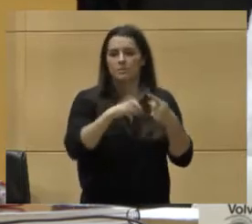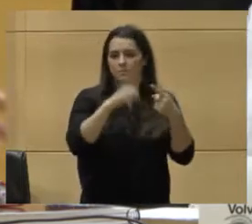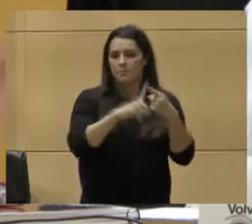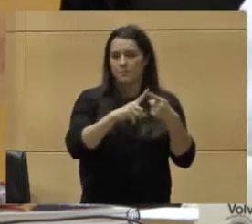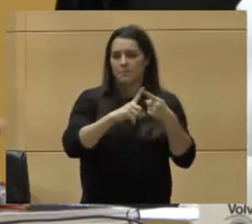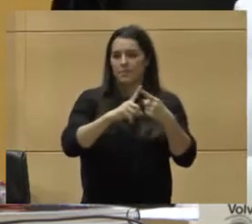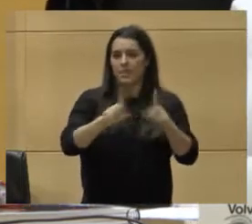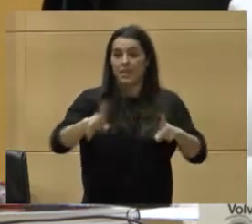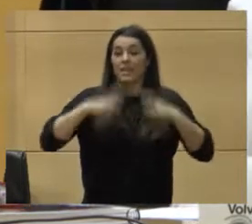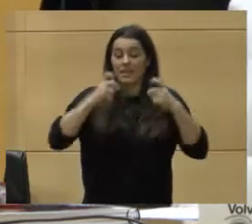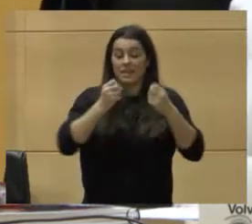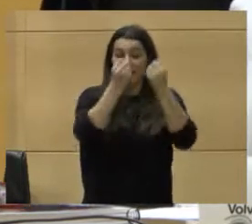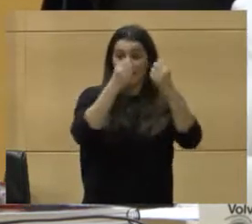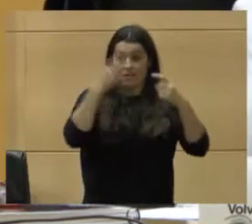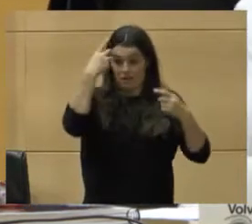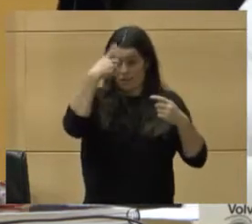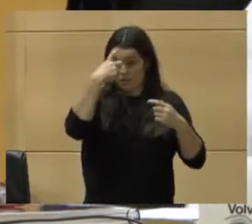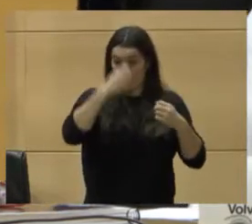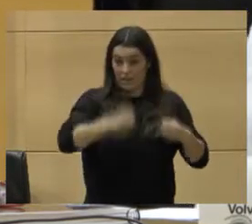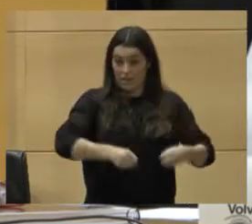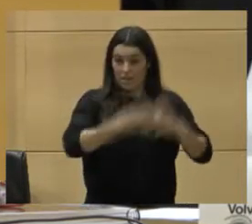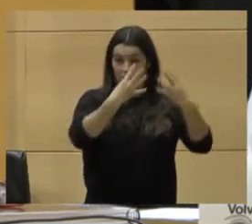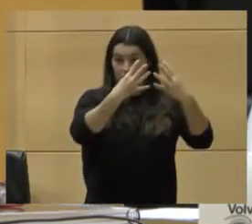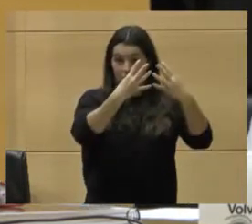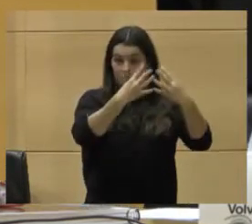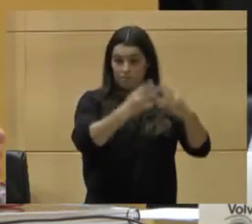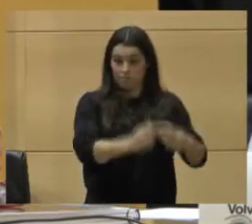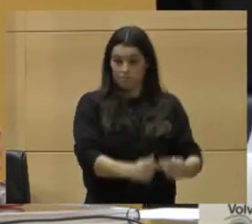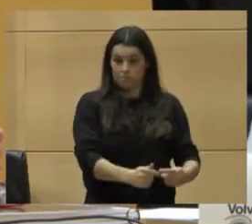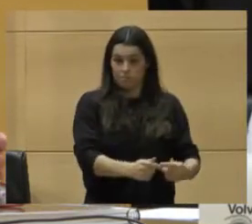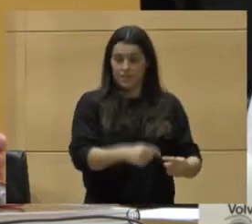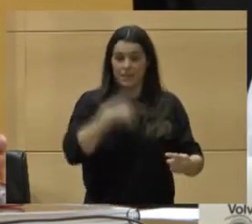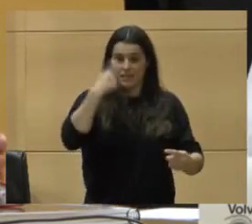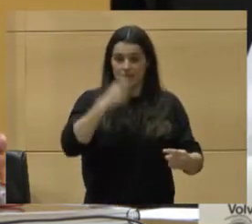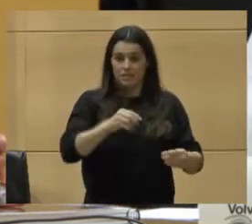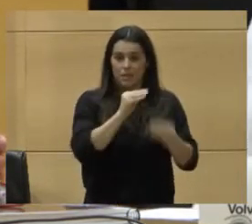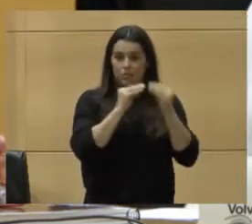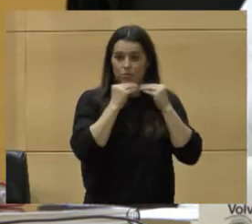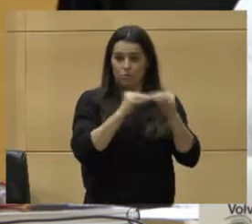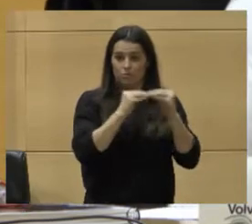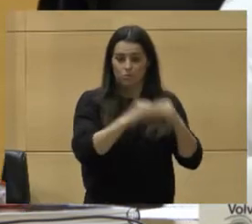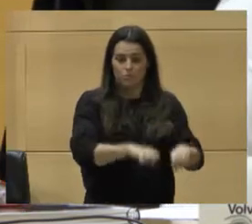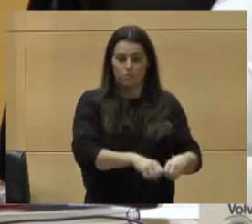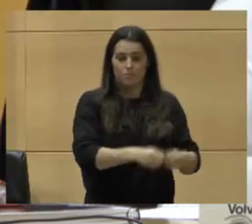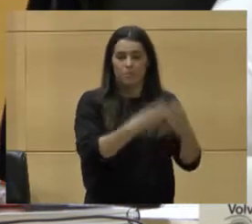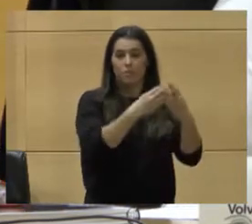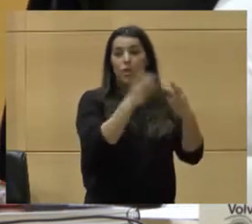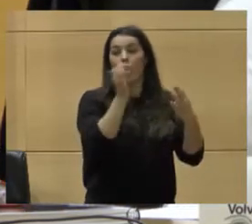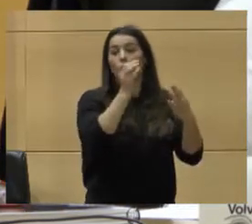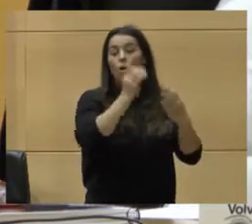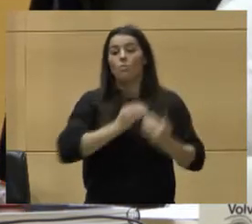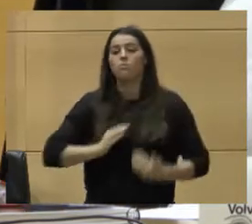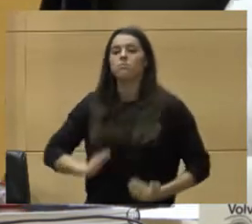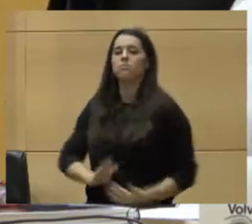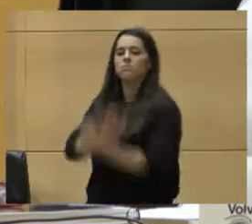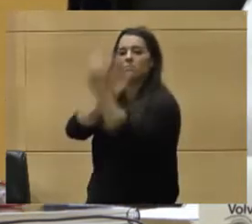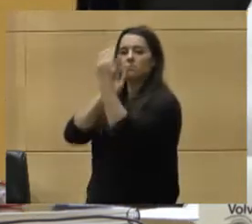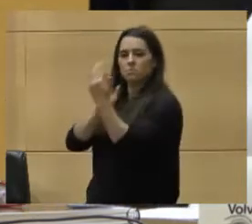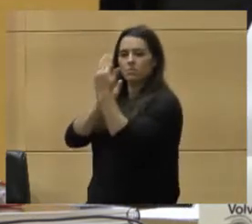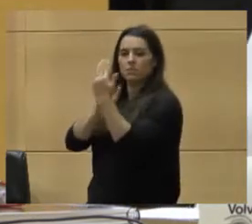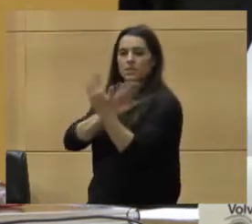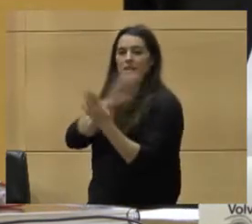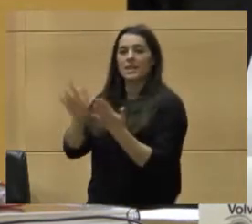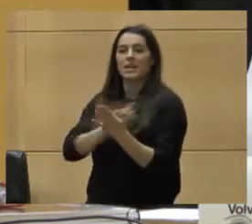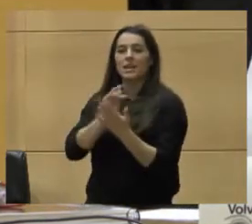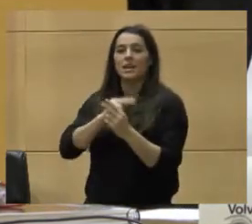recomponer el edificio en el edificio que se está cayendo a pedazos o hacer frente y poner en la agenda política lo